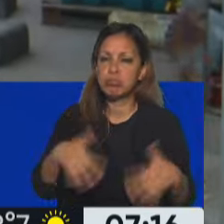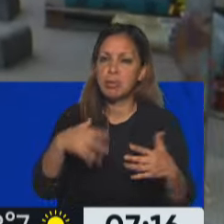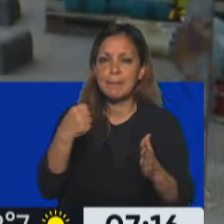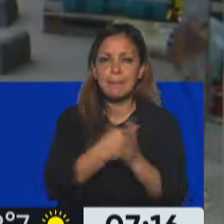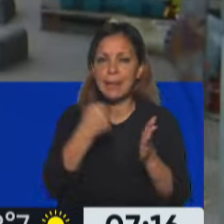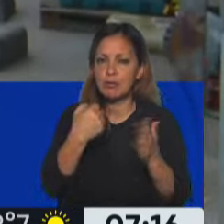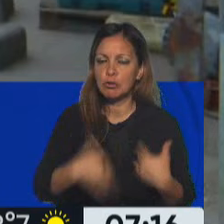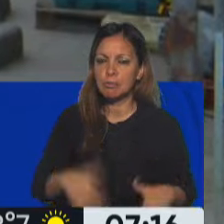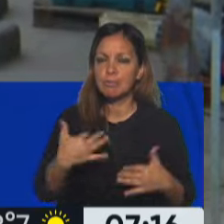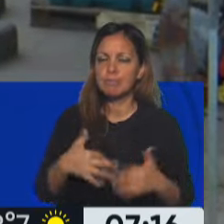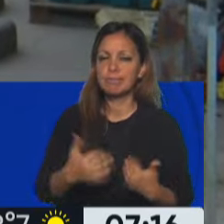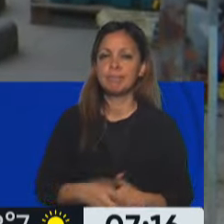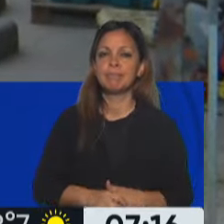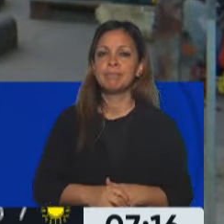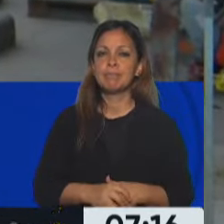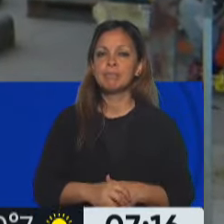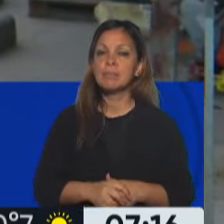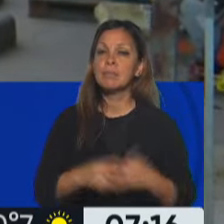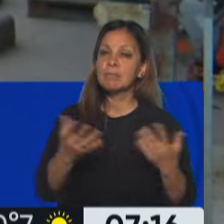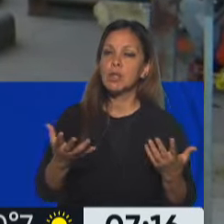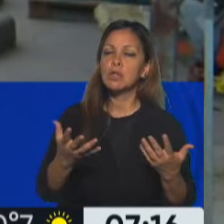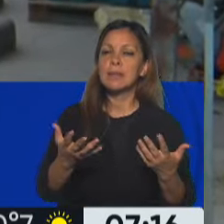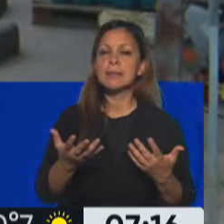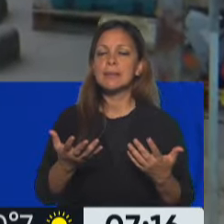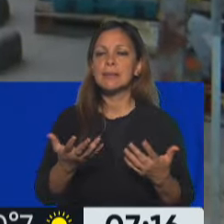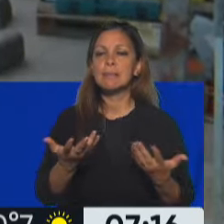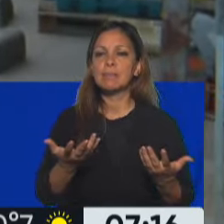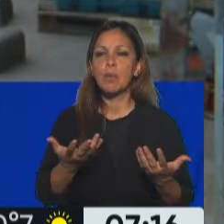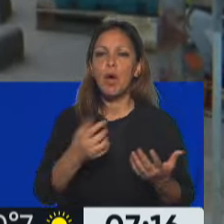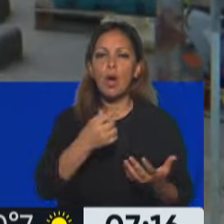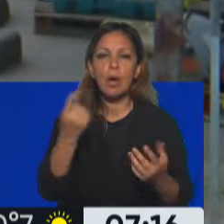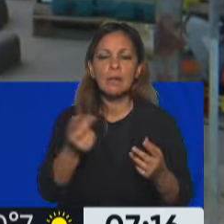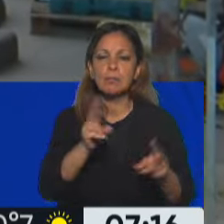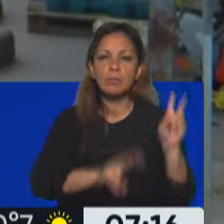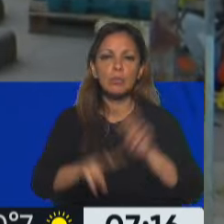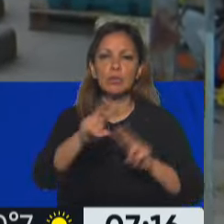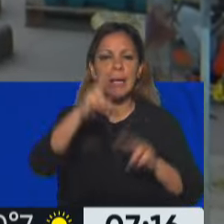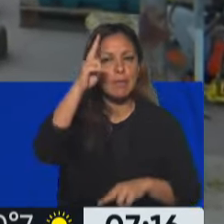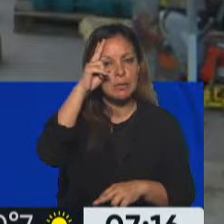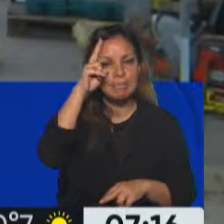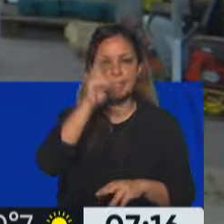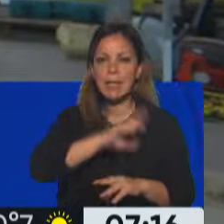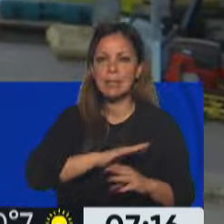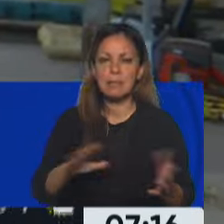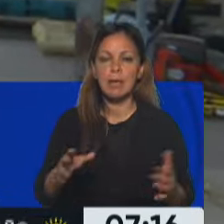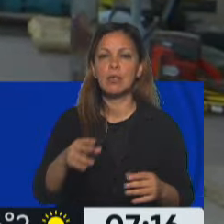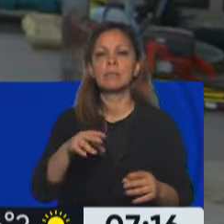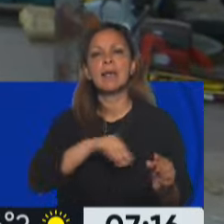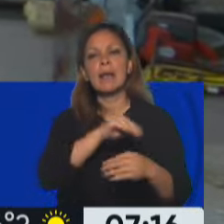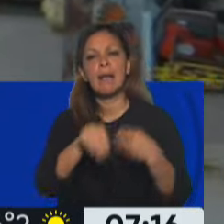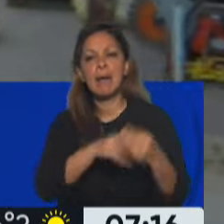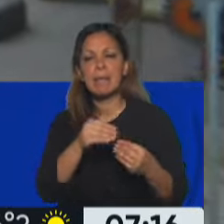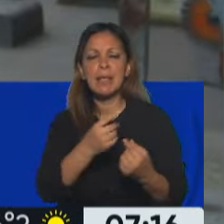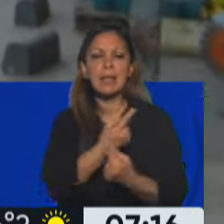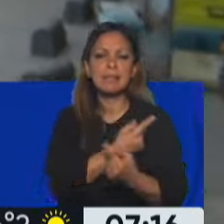puedo decirles otra cosa. Entonces, bueno, intentamos ser respetuosos entre nuestro trabajo, entre las familias. Vemos